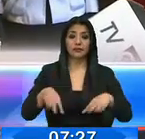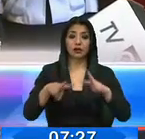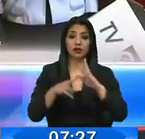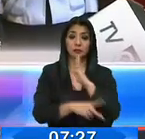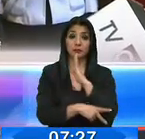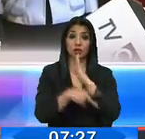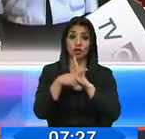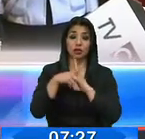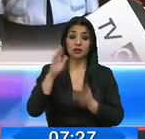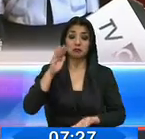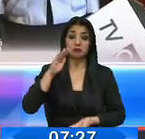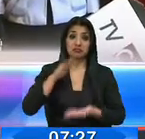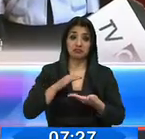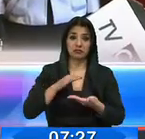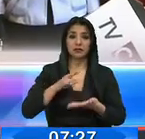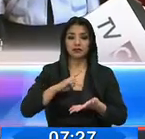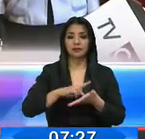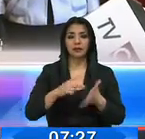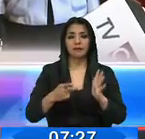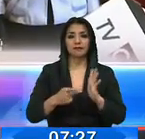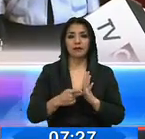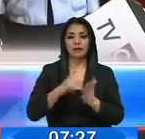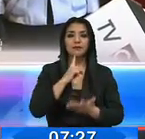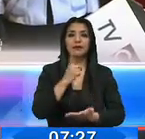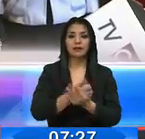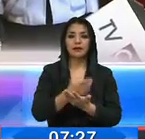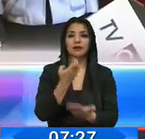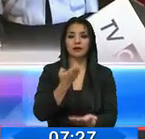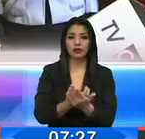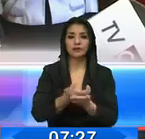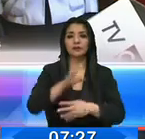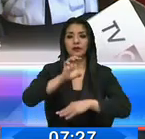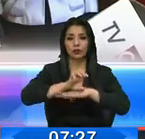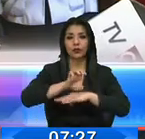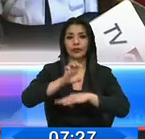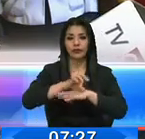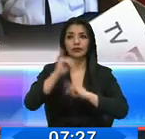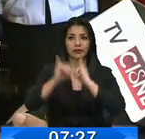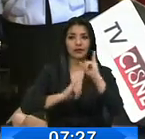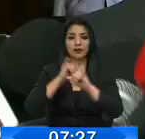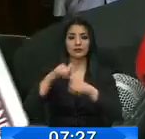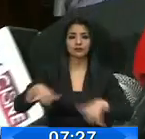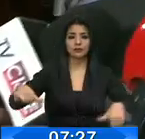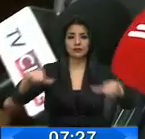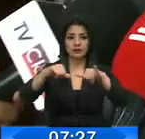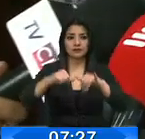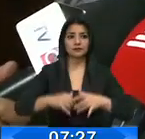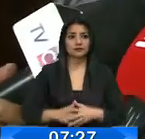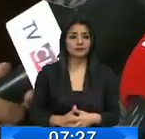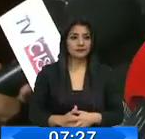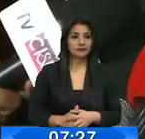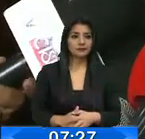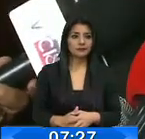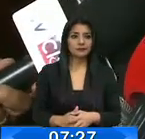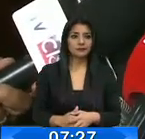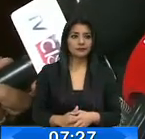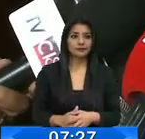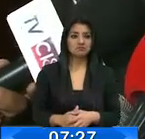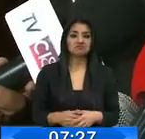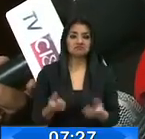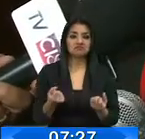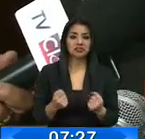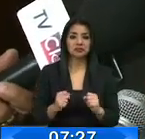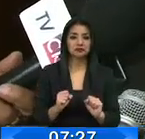crudo sencillamente habla de que tenemos que asentar la realidad económica a la realidad internacional. ¿Algún esfuerzo se ha